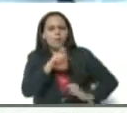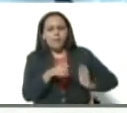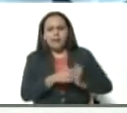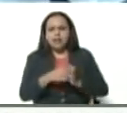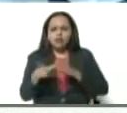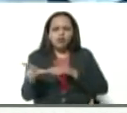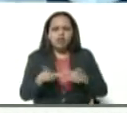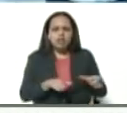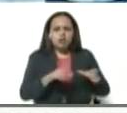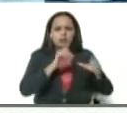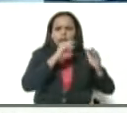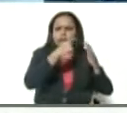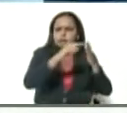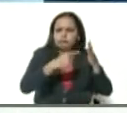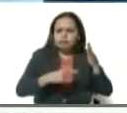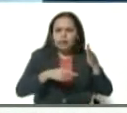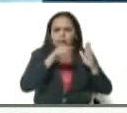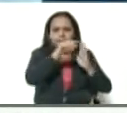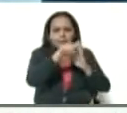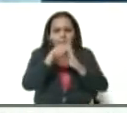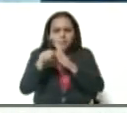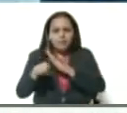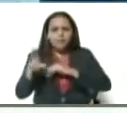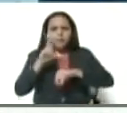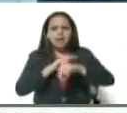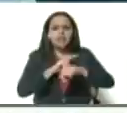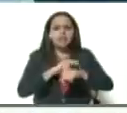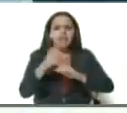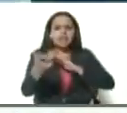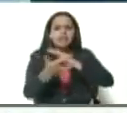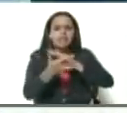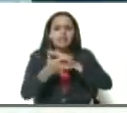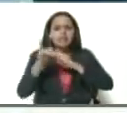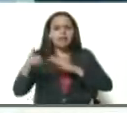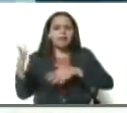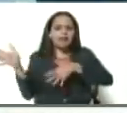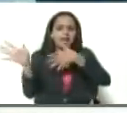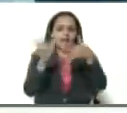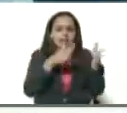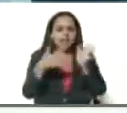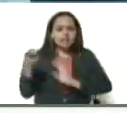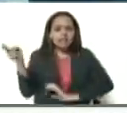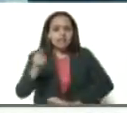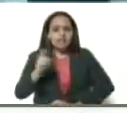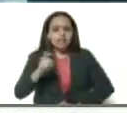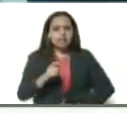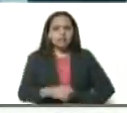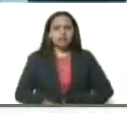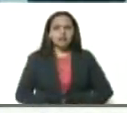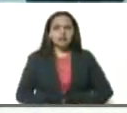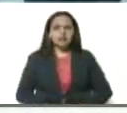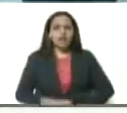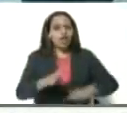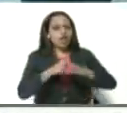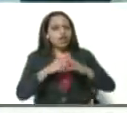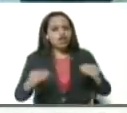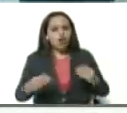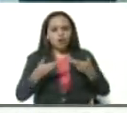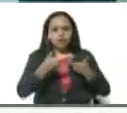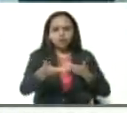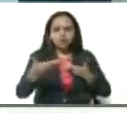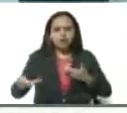dotado, totalmente con la climatización necesaria. En fin, toda la